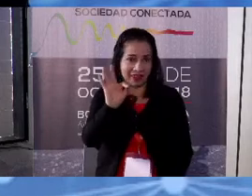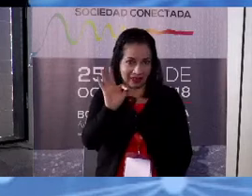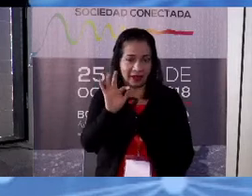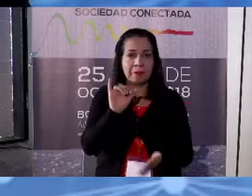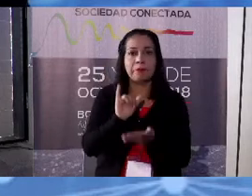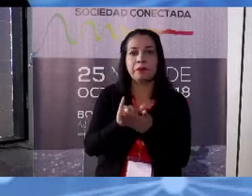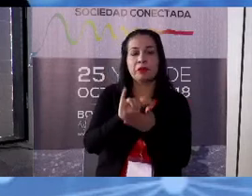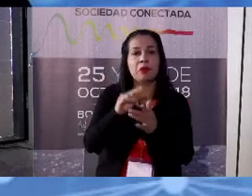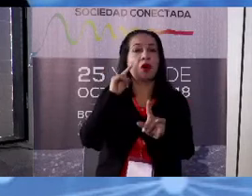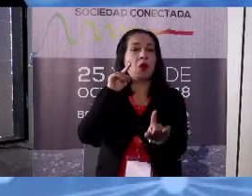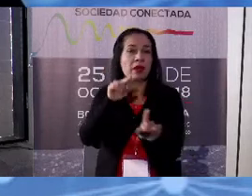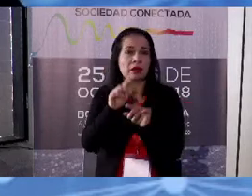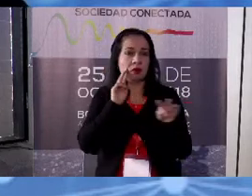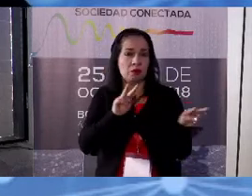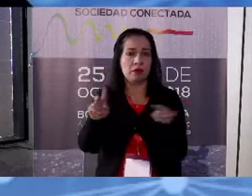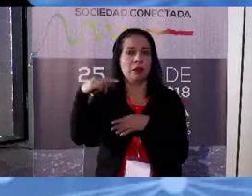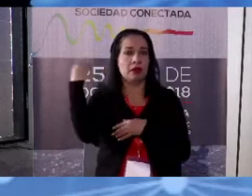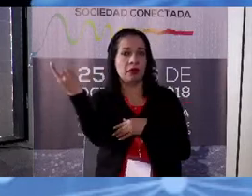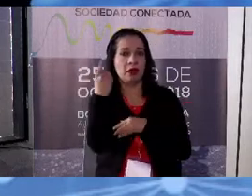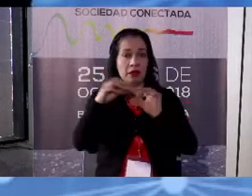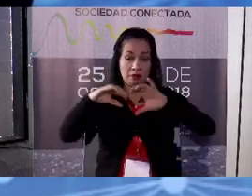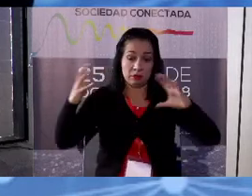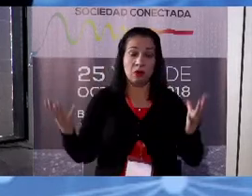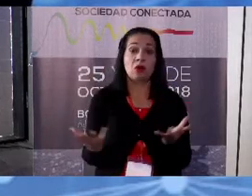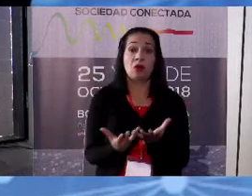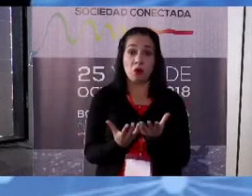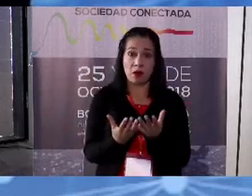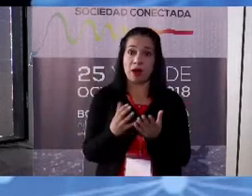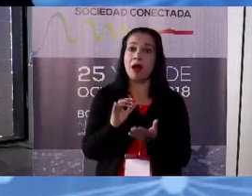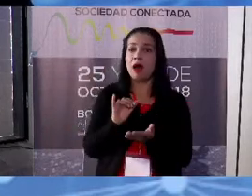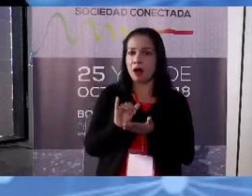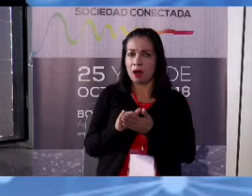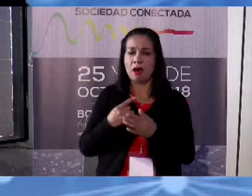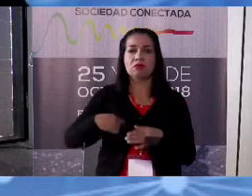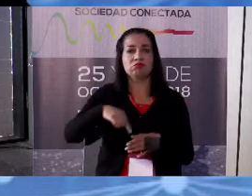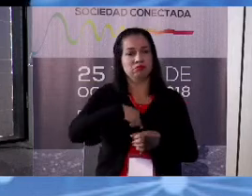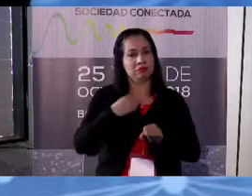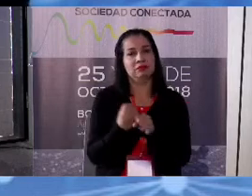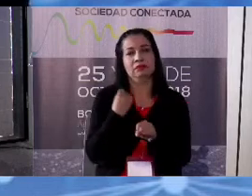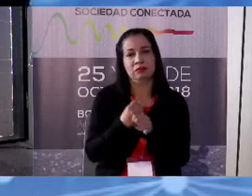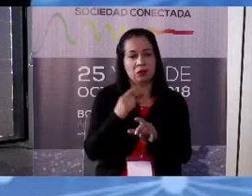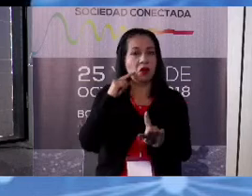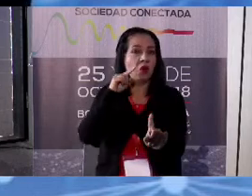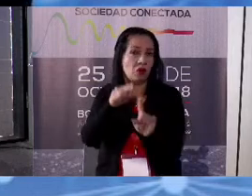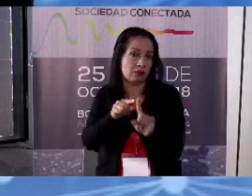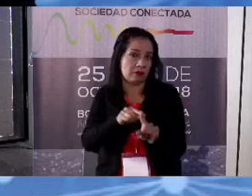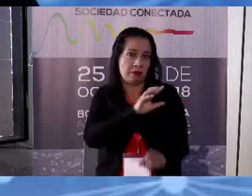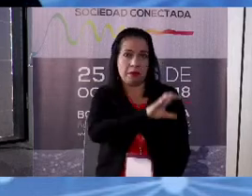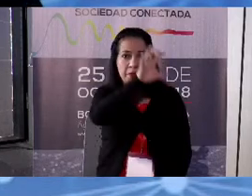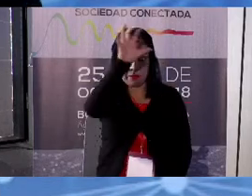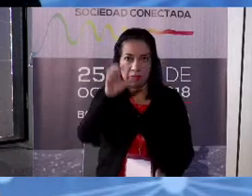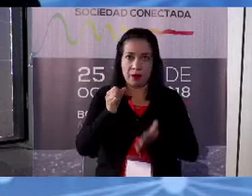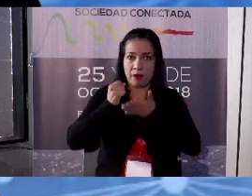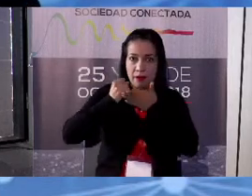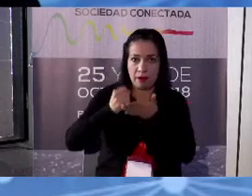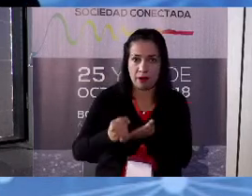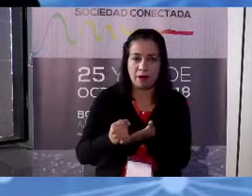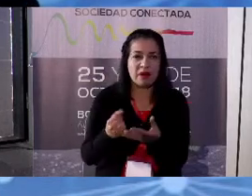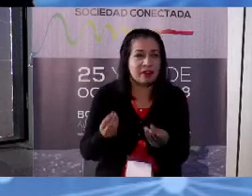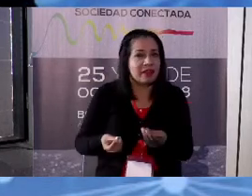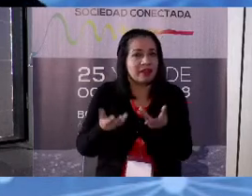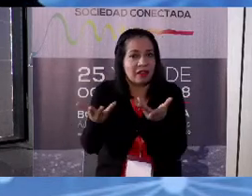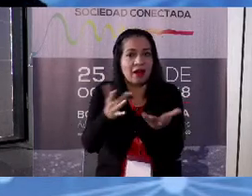Esa visión general global es que nosotros trabajamos En beneficio de los países para proveer toda la asistencia